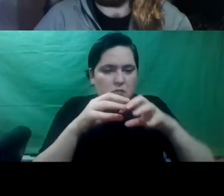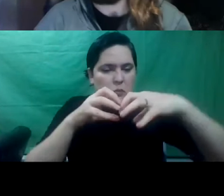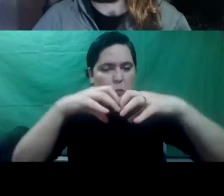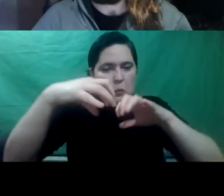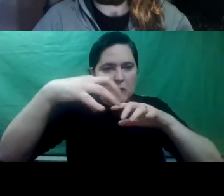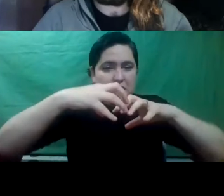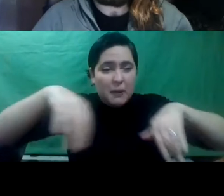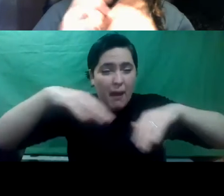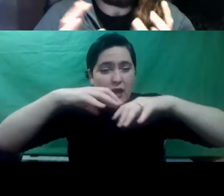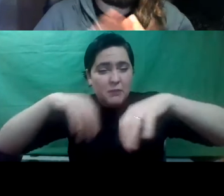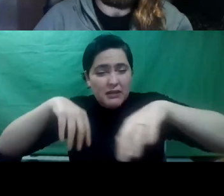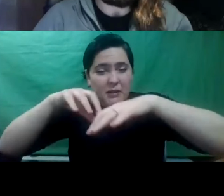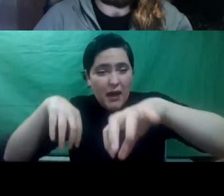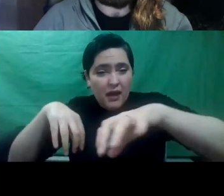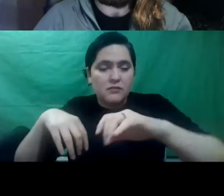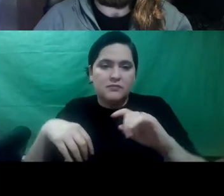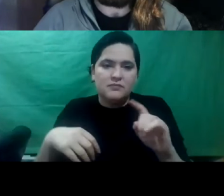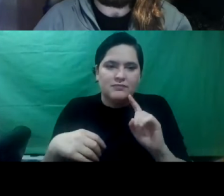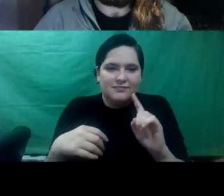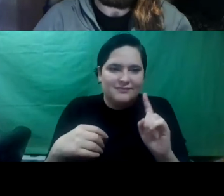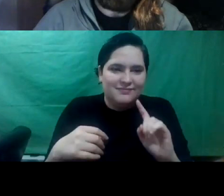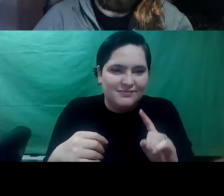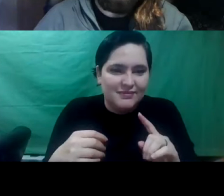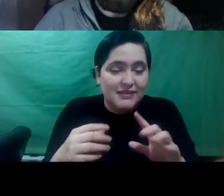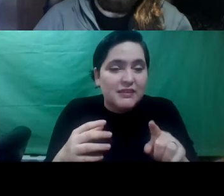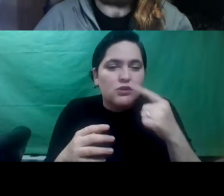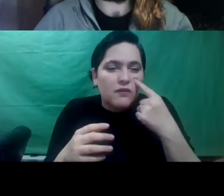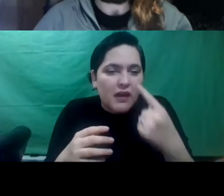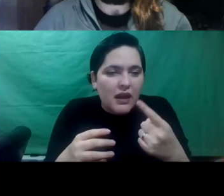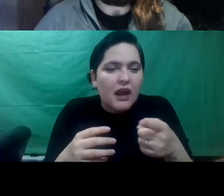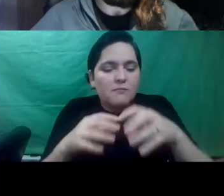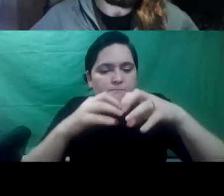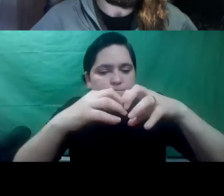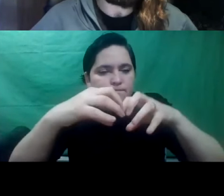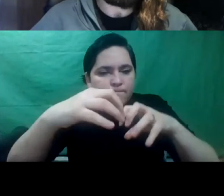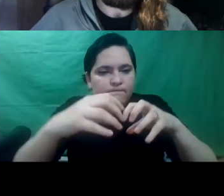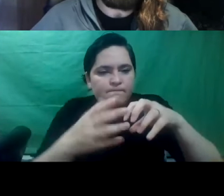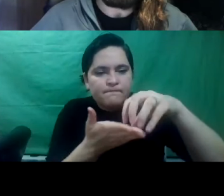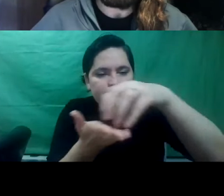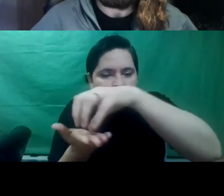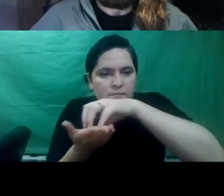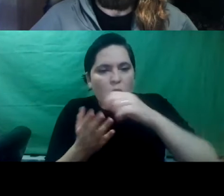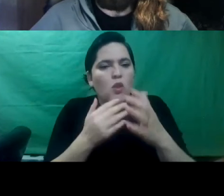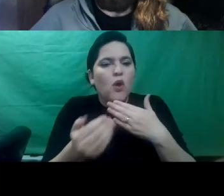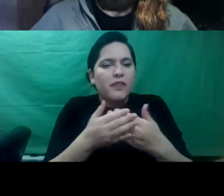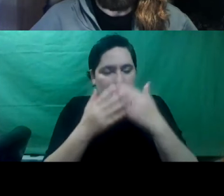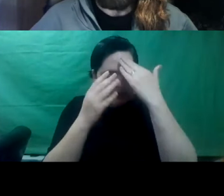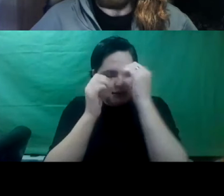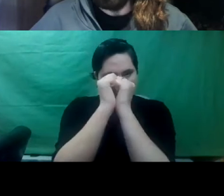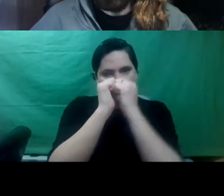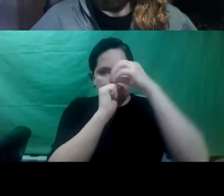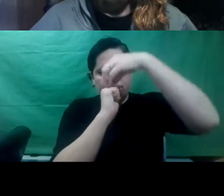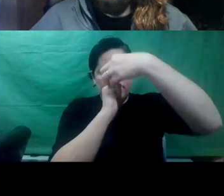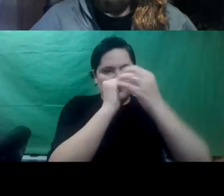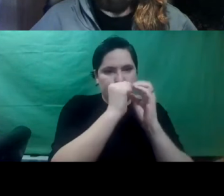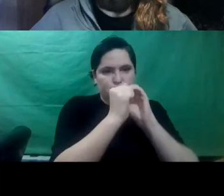cerebrales, digamos. Entonces, eso es el primer ingrediente, es tener una definición que se llama parcelación, definición de las regiones cerebrales. Por otro lado, se